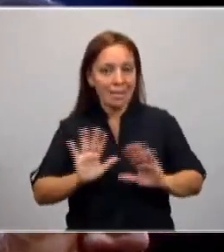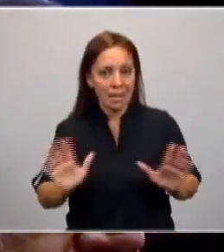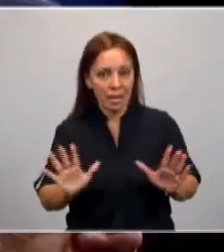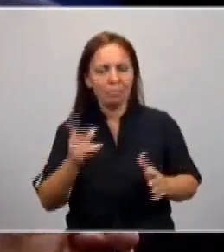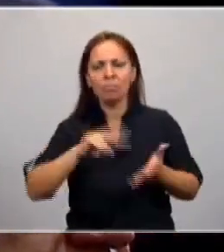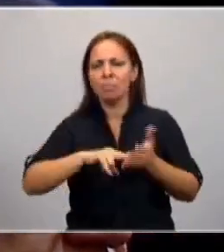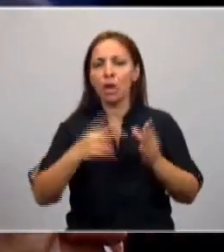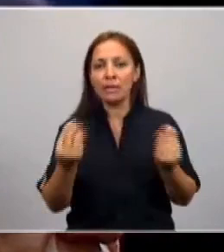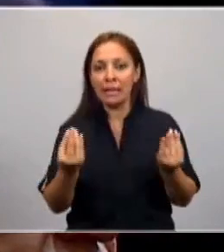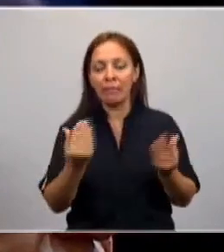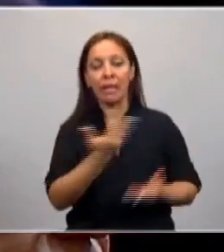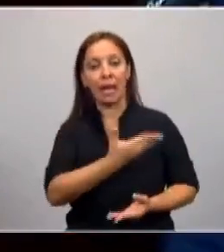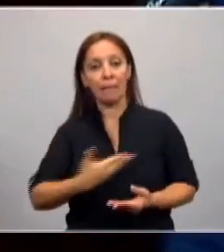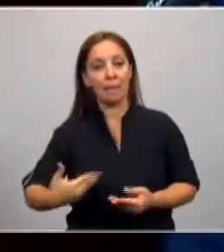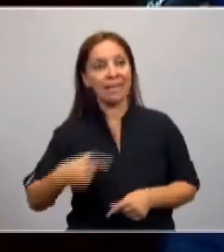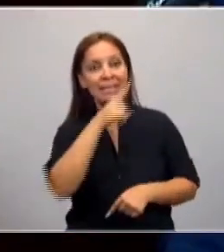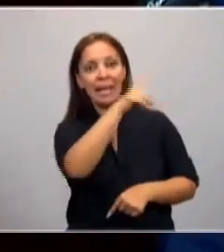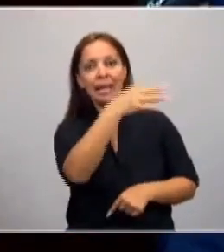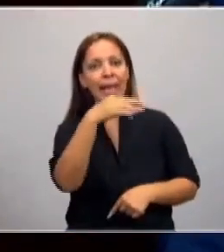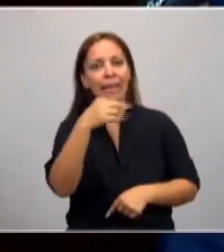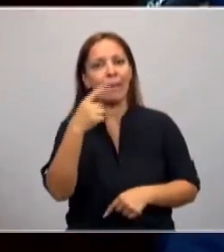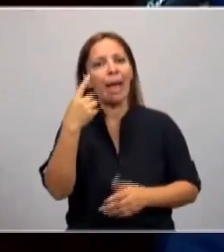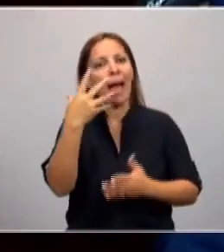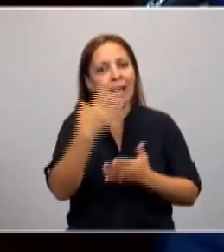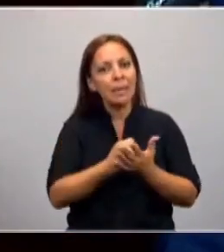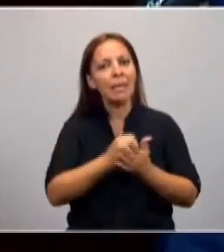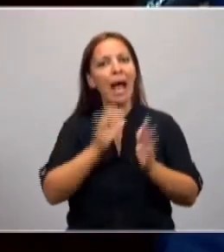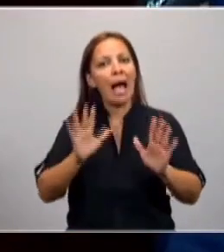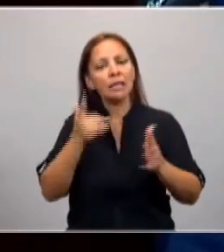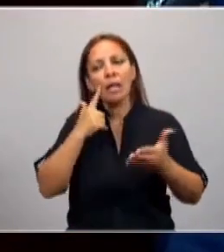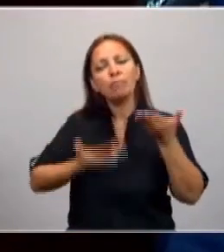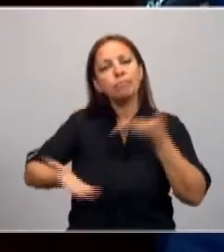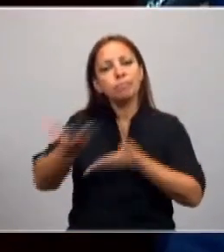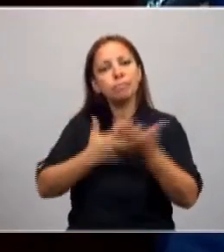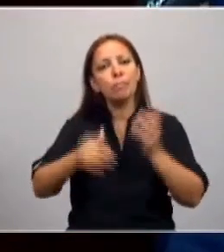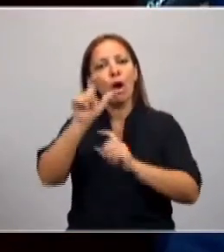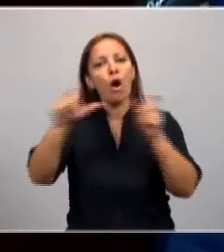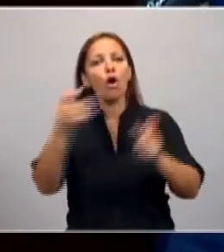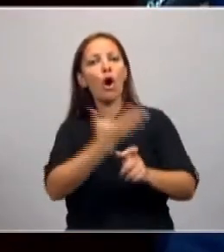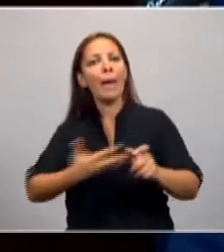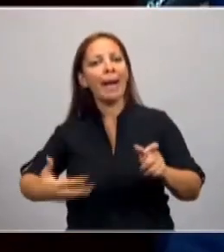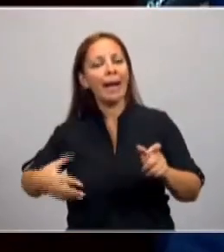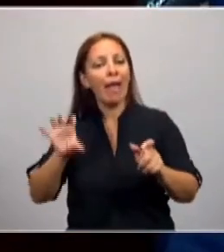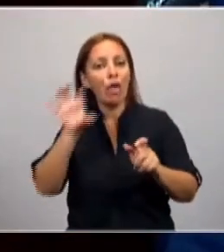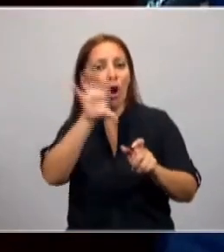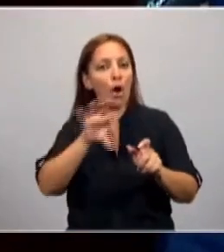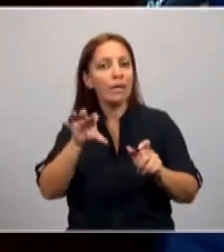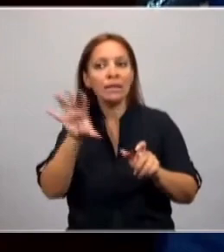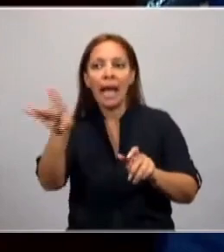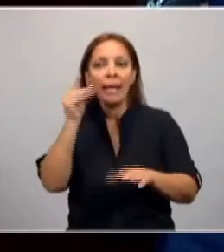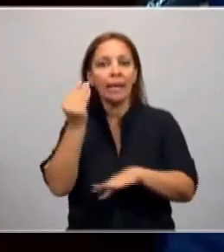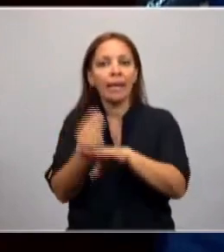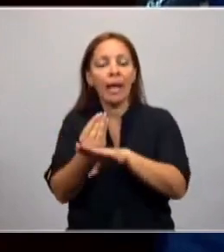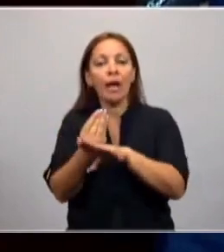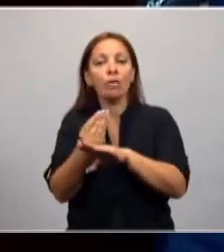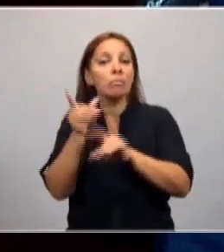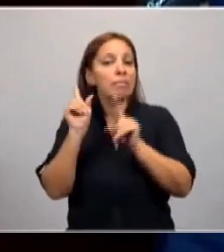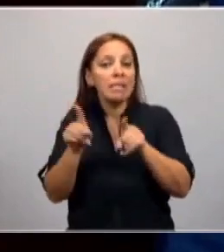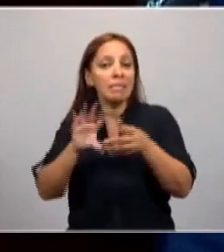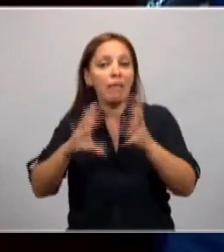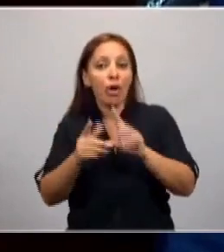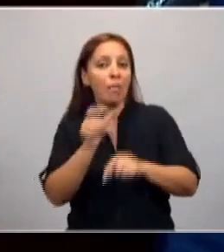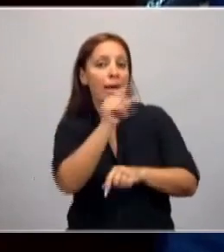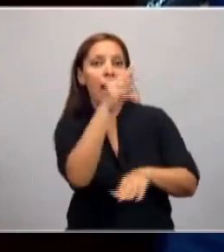el presidente deberá aprender a convivir con gobernadores elegidos a través de los mismos mecanismos que lo transformaron a él en